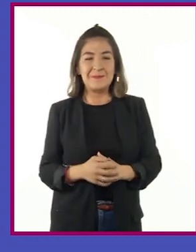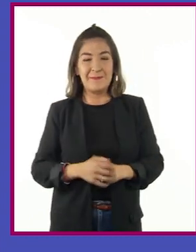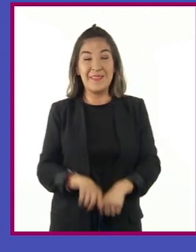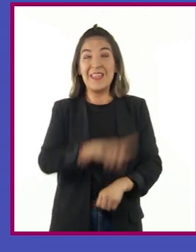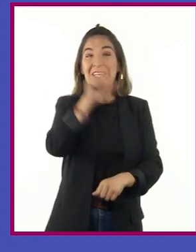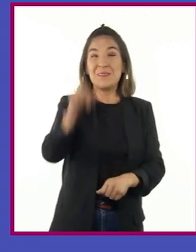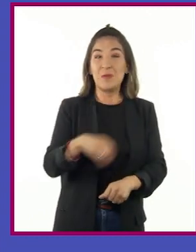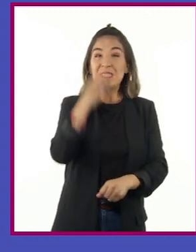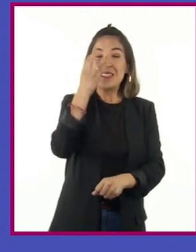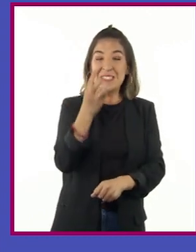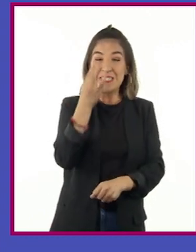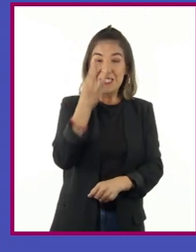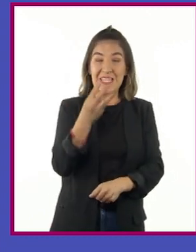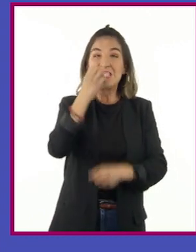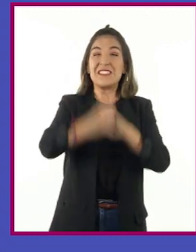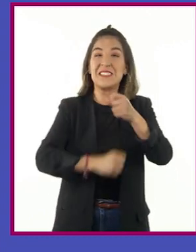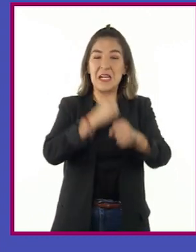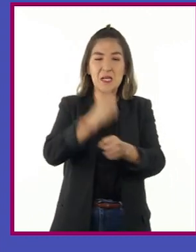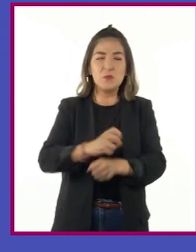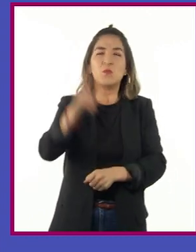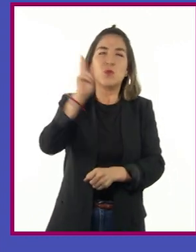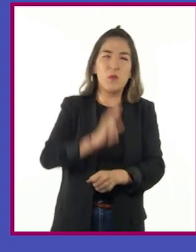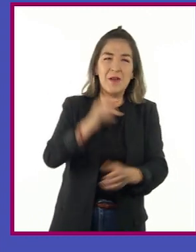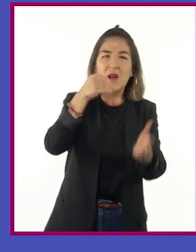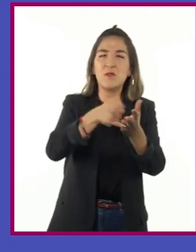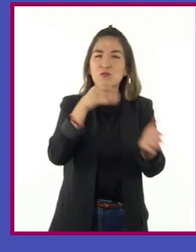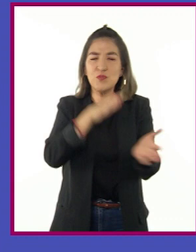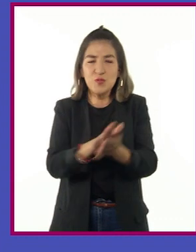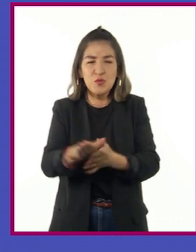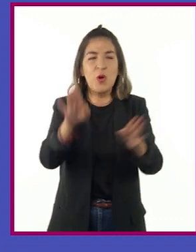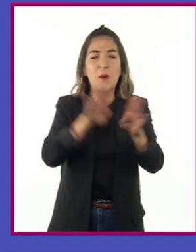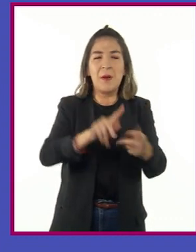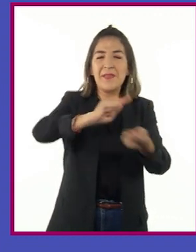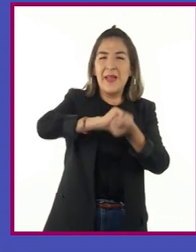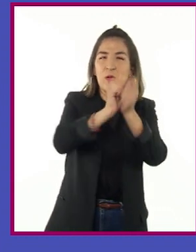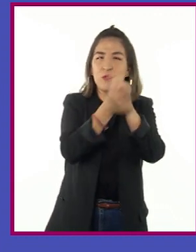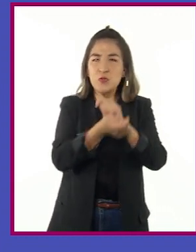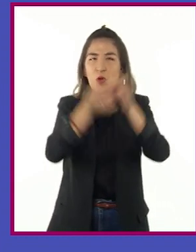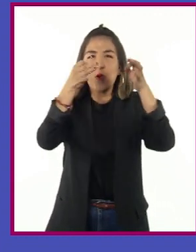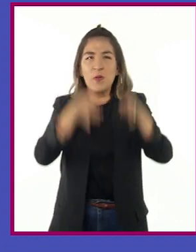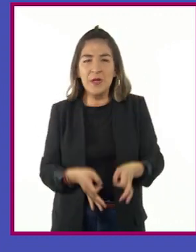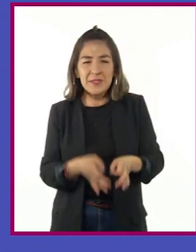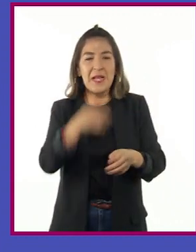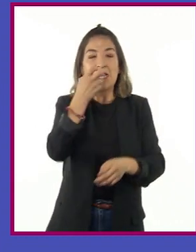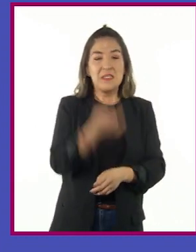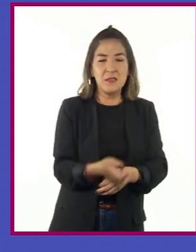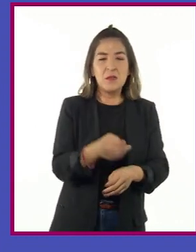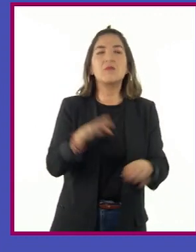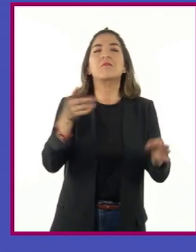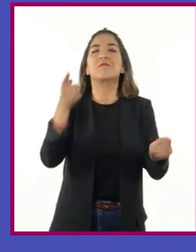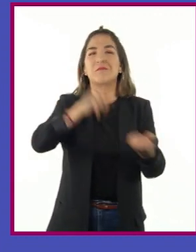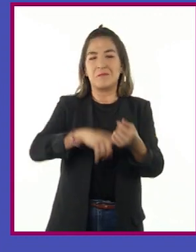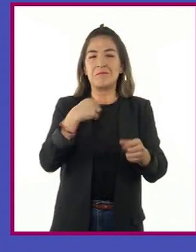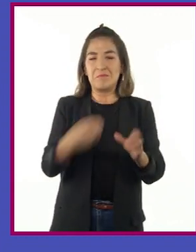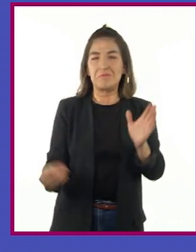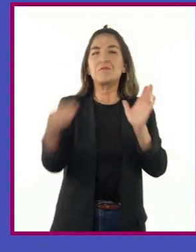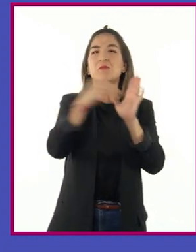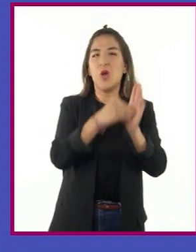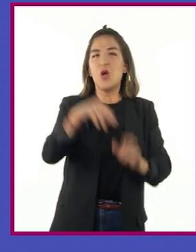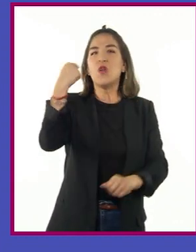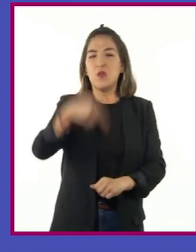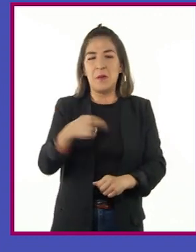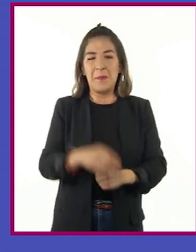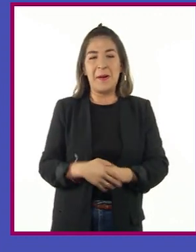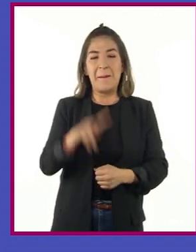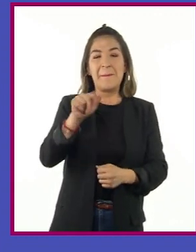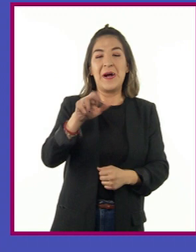3 años de corregir pruebas de imprenta, traducciones y originales, pasé a figurar en el catálogo de autores con